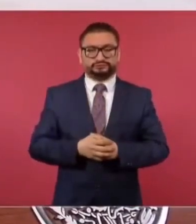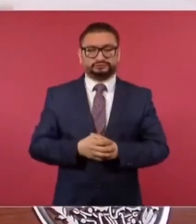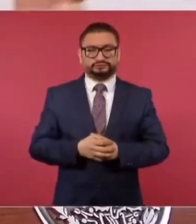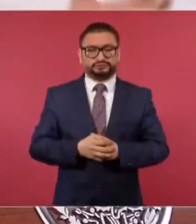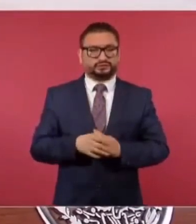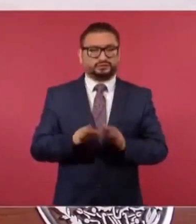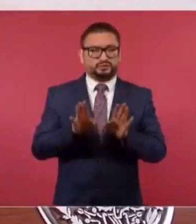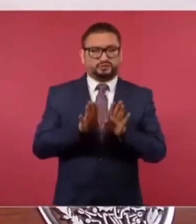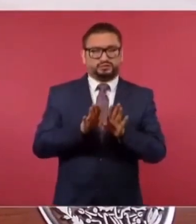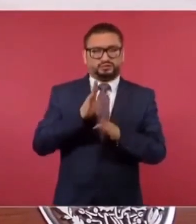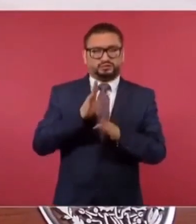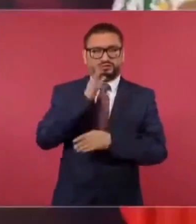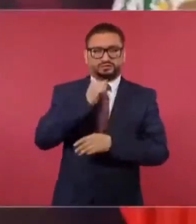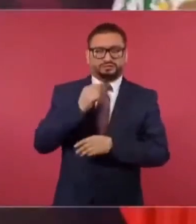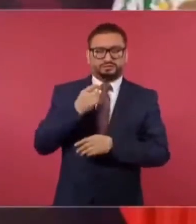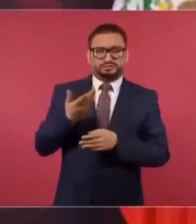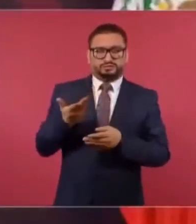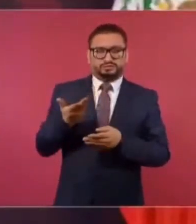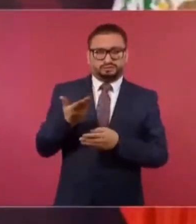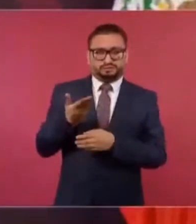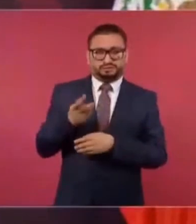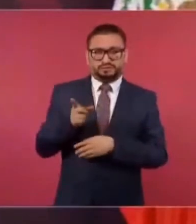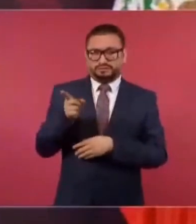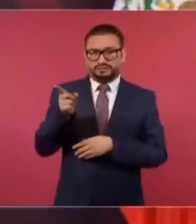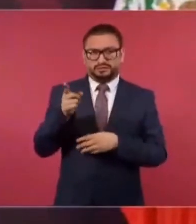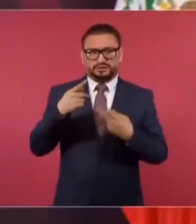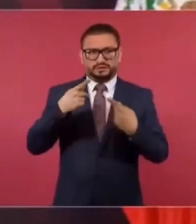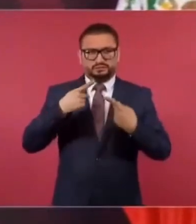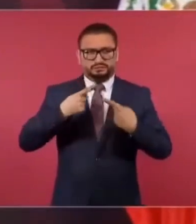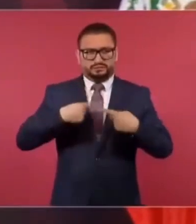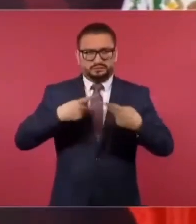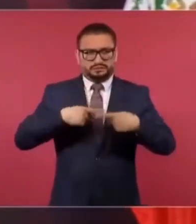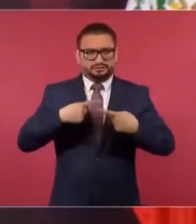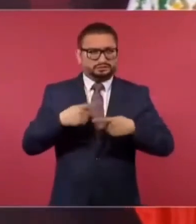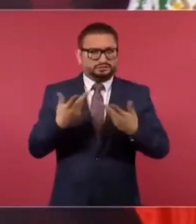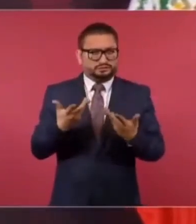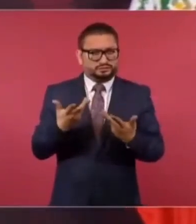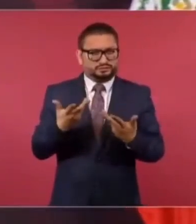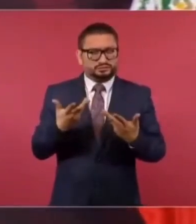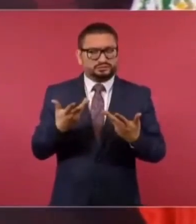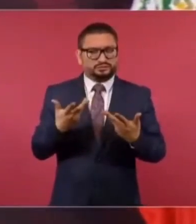No puede ser posible que una gente que empieza